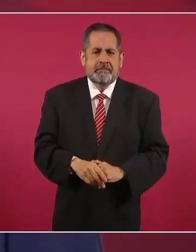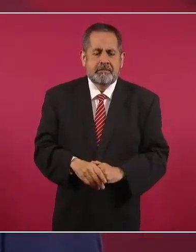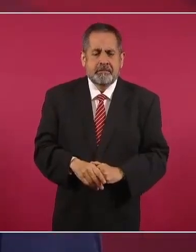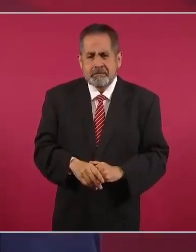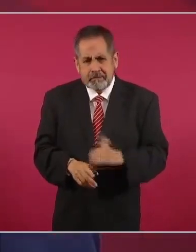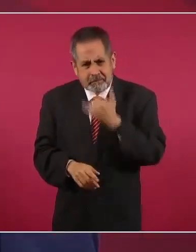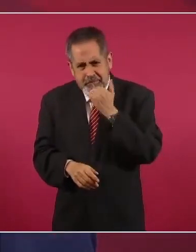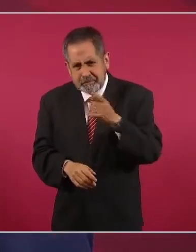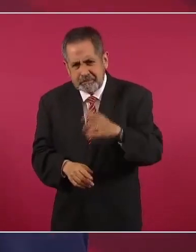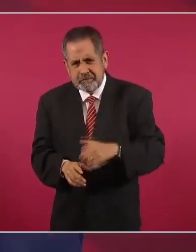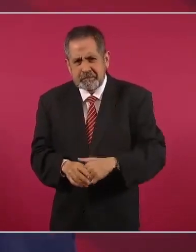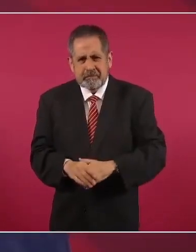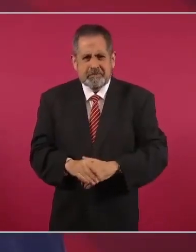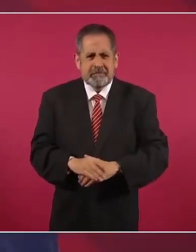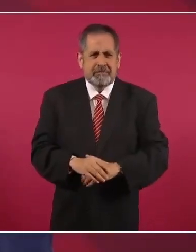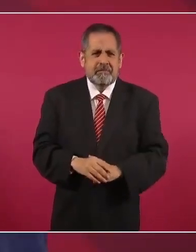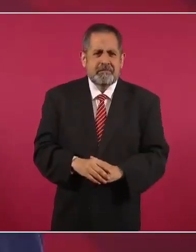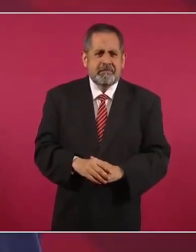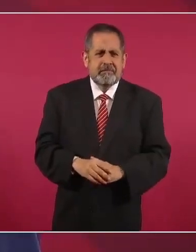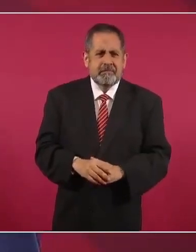¿Mande?